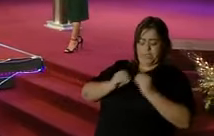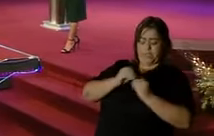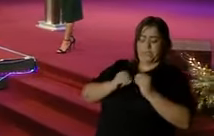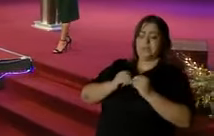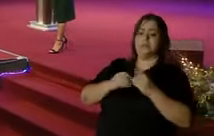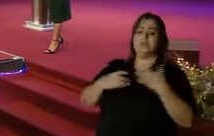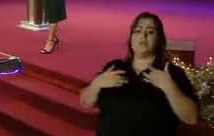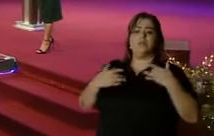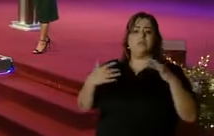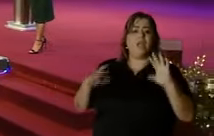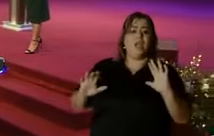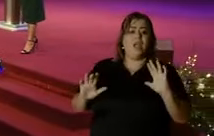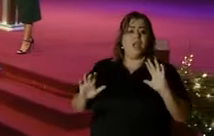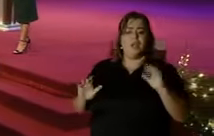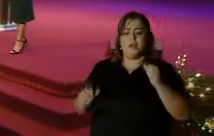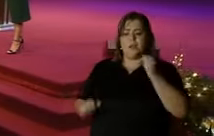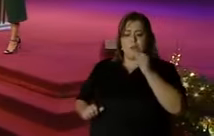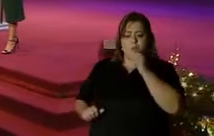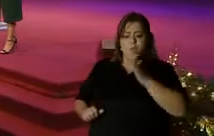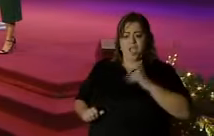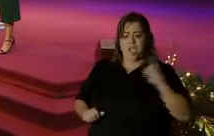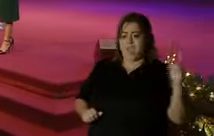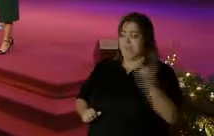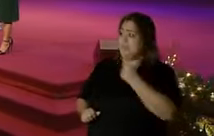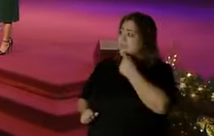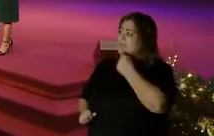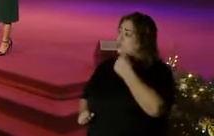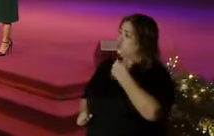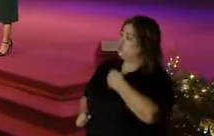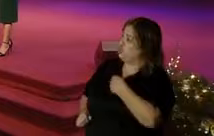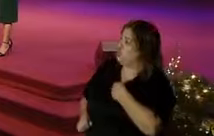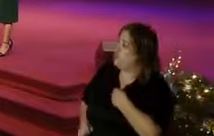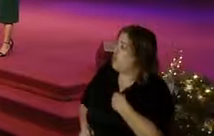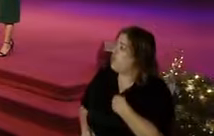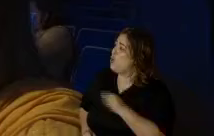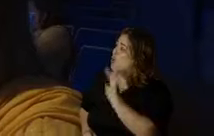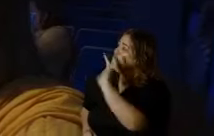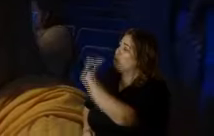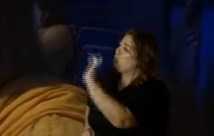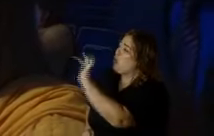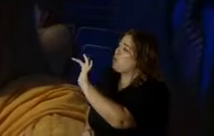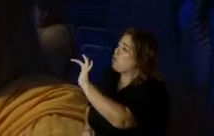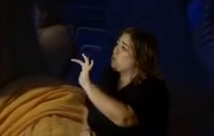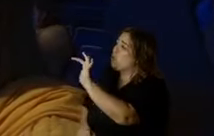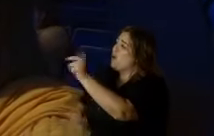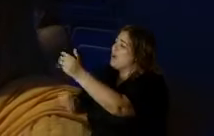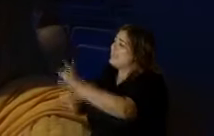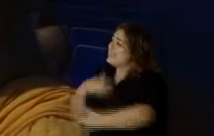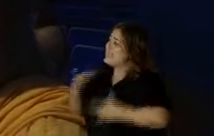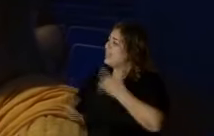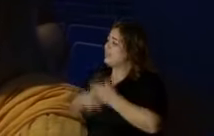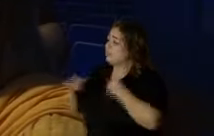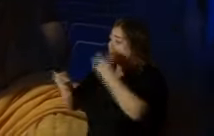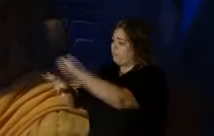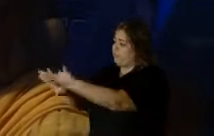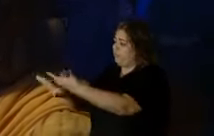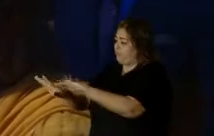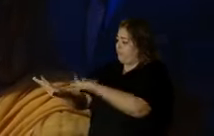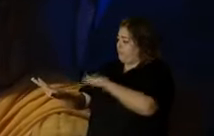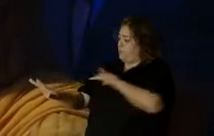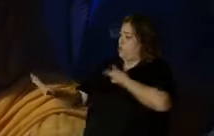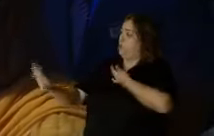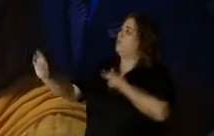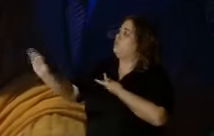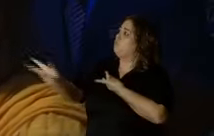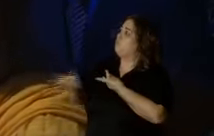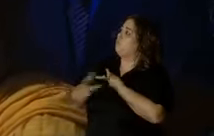he sido, Señor, que he tocado solo el borde por no molestar. Mas sentí